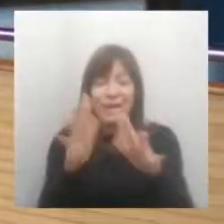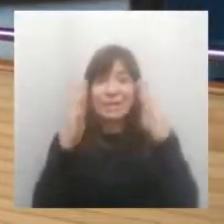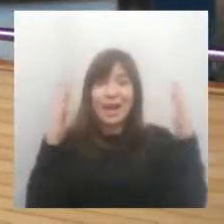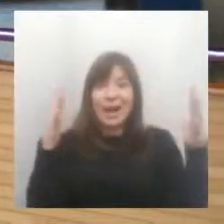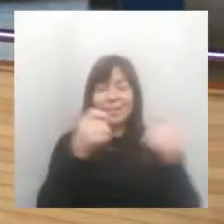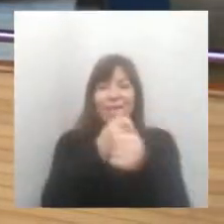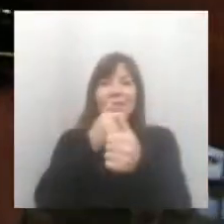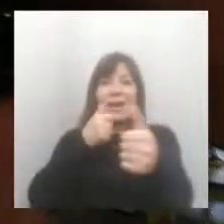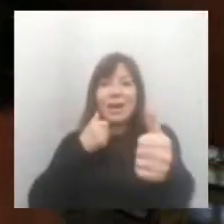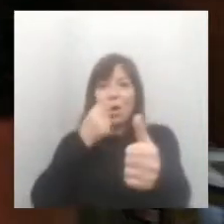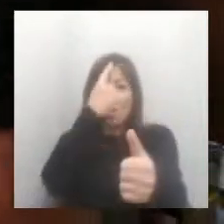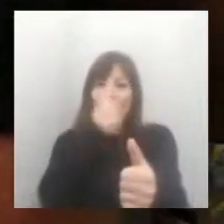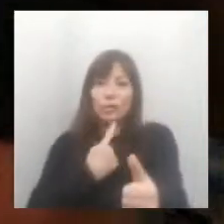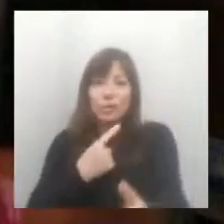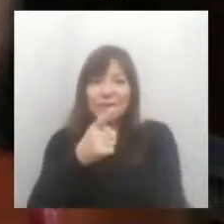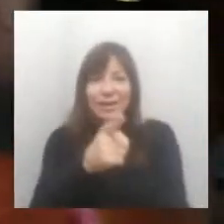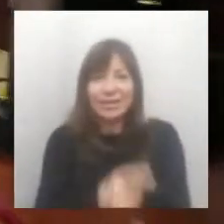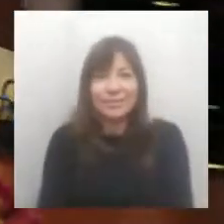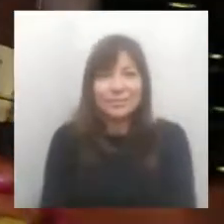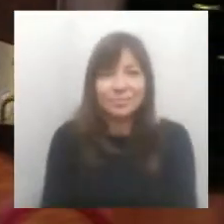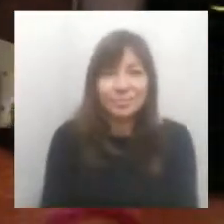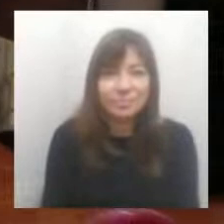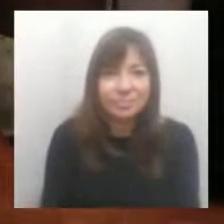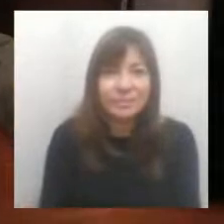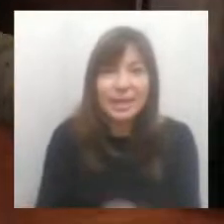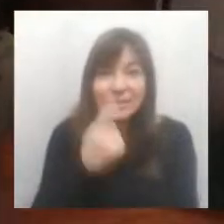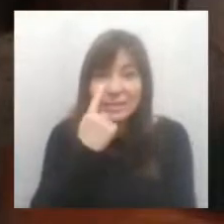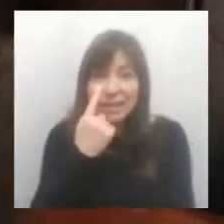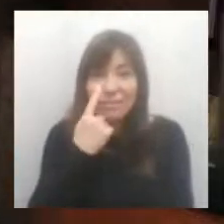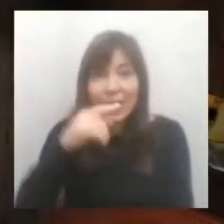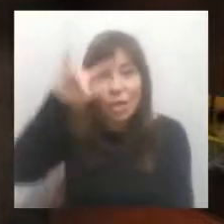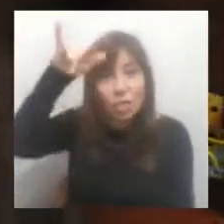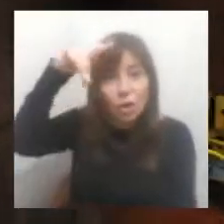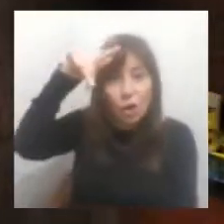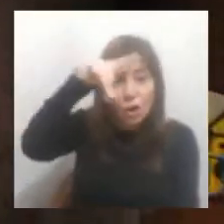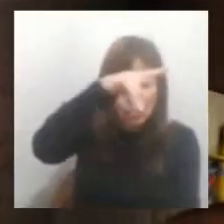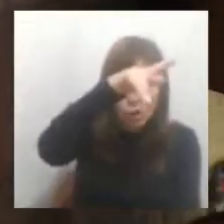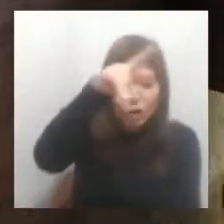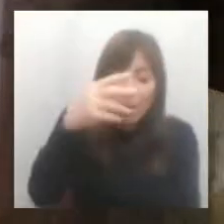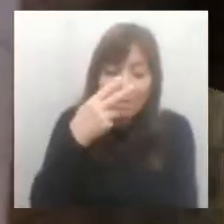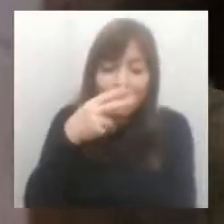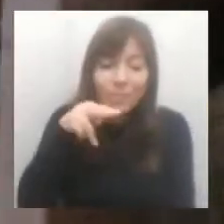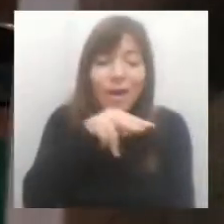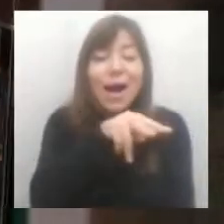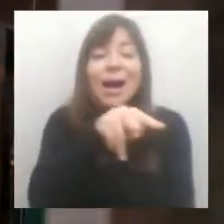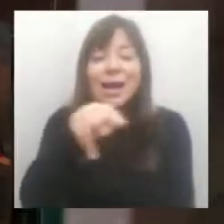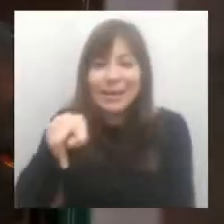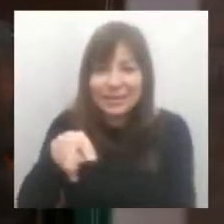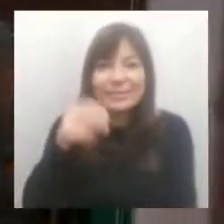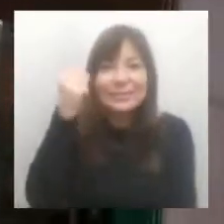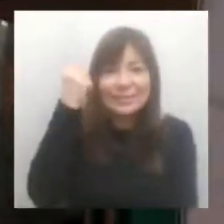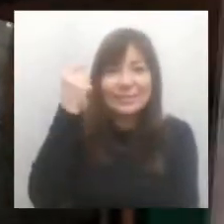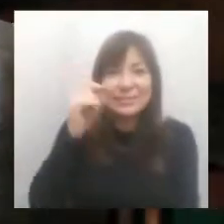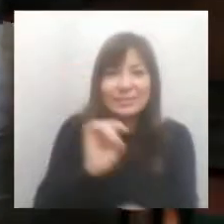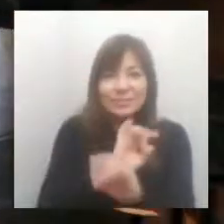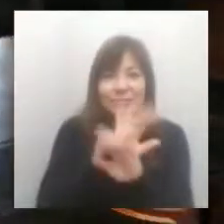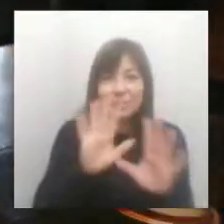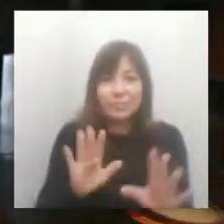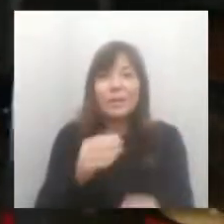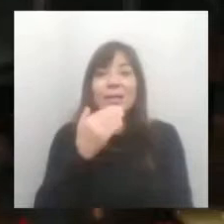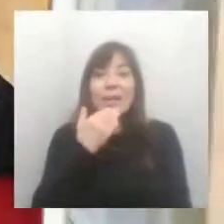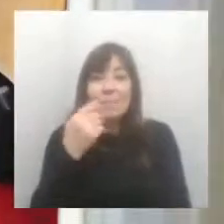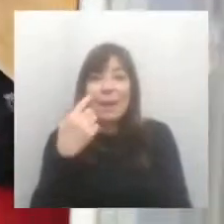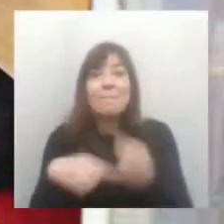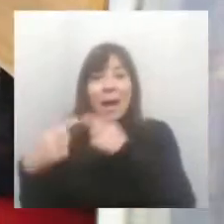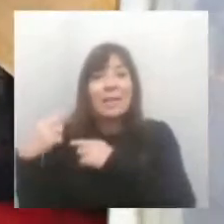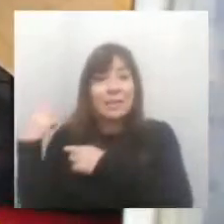se podía ver en un momento algún dron mostrando esto. Este es un edificio muy importante, incluso también en el sentido patrimonial, ya